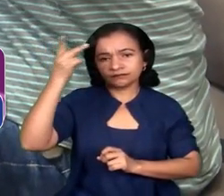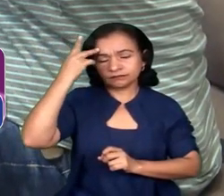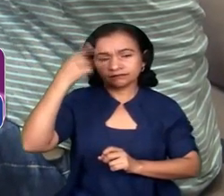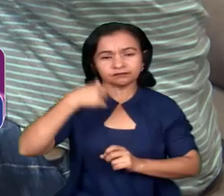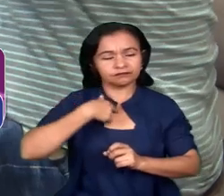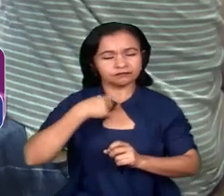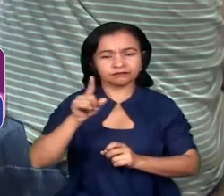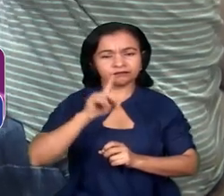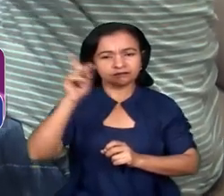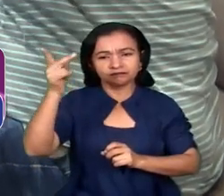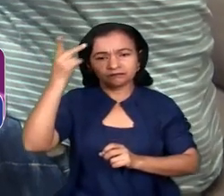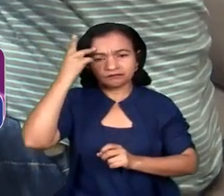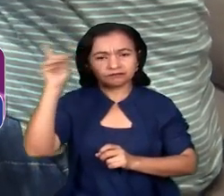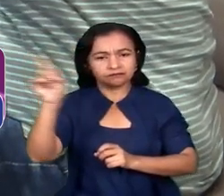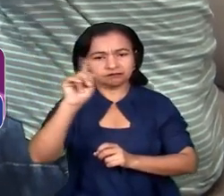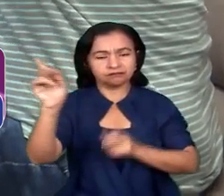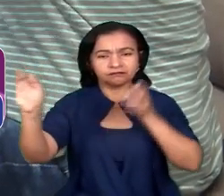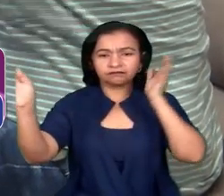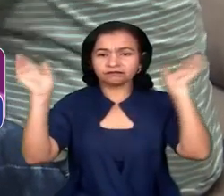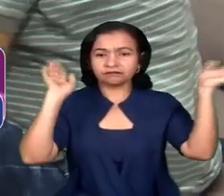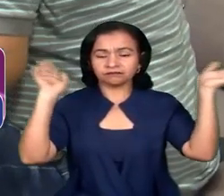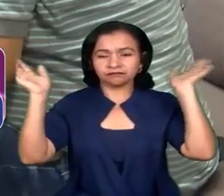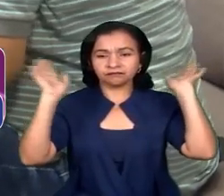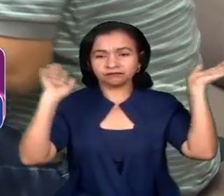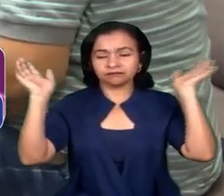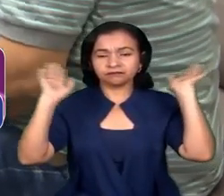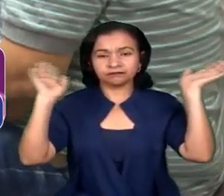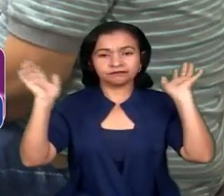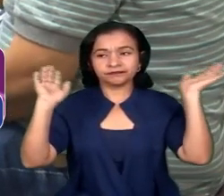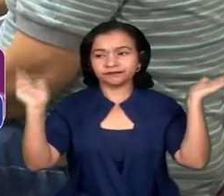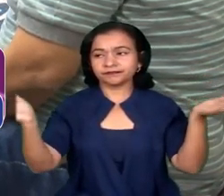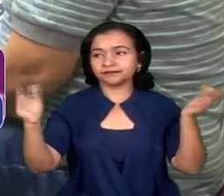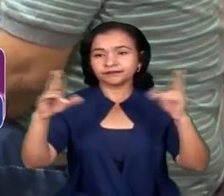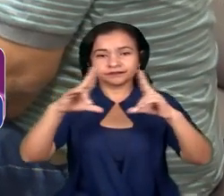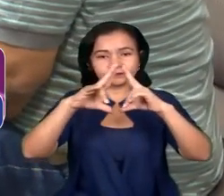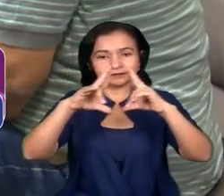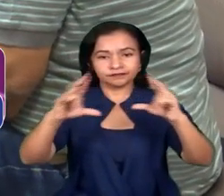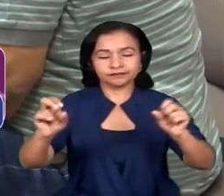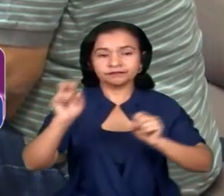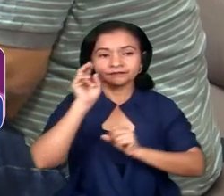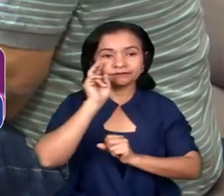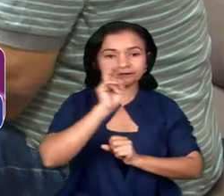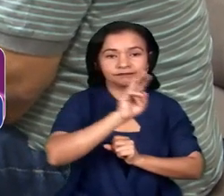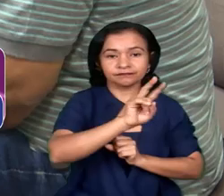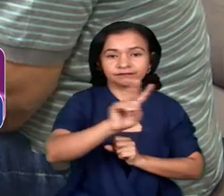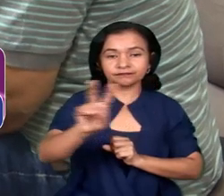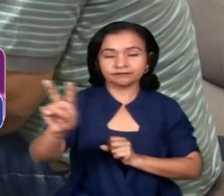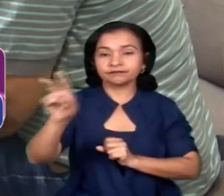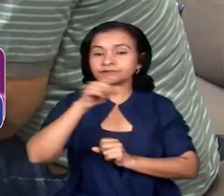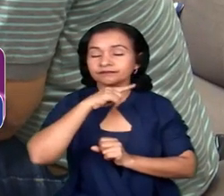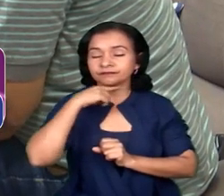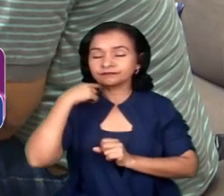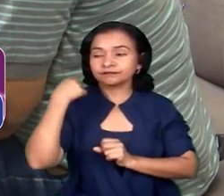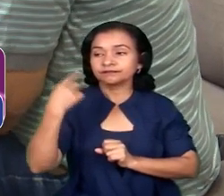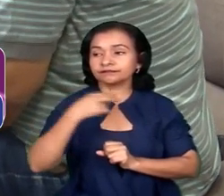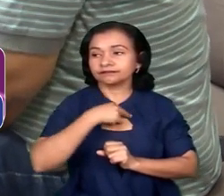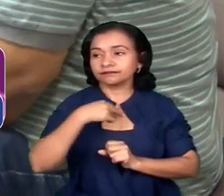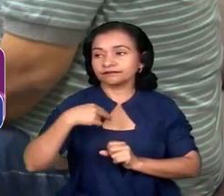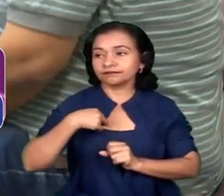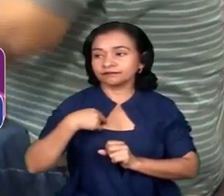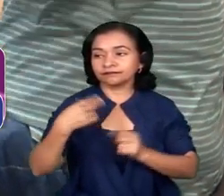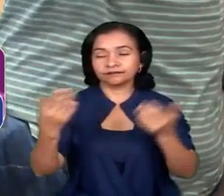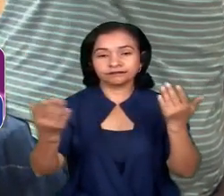comerciante. Yo de política ahorita no me meto, pero estoy nicaragüense y estoy viendo las realidades que están. ¿Cómo